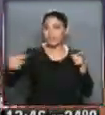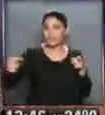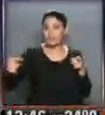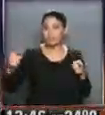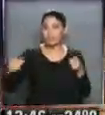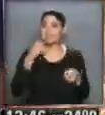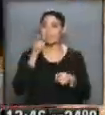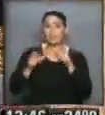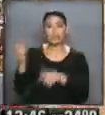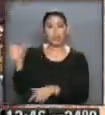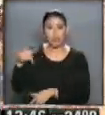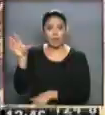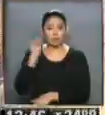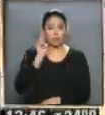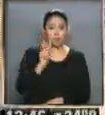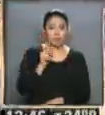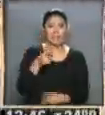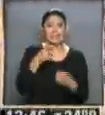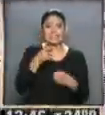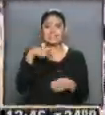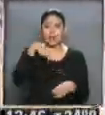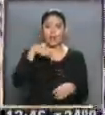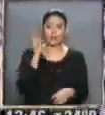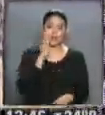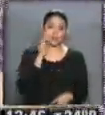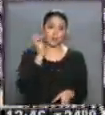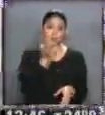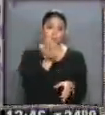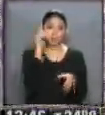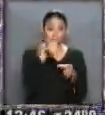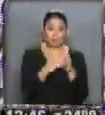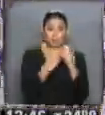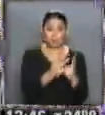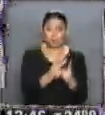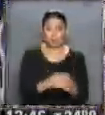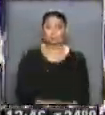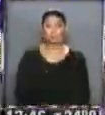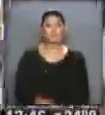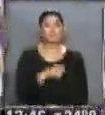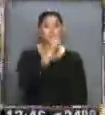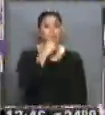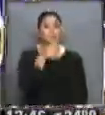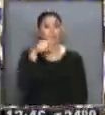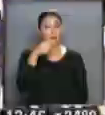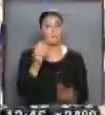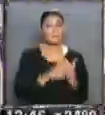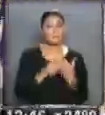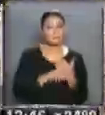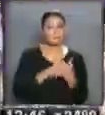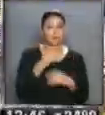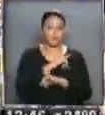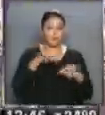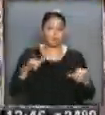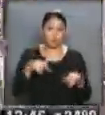recorrido, por si alguien nos está escuchando y necesita tomar este tren esta tarde. Lo dijo el ministro Randazzo, Agustina, está interrumpido